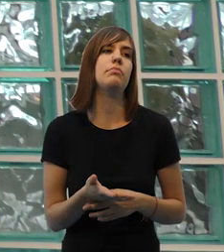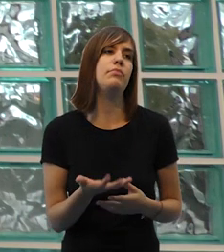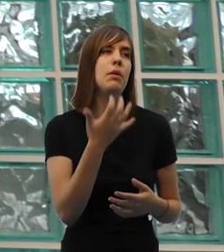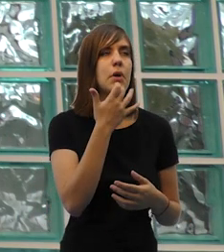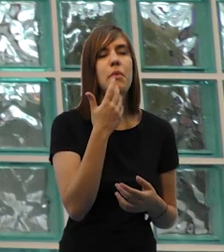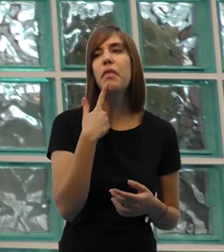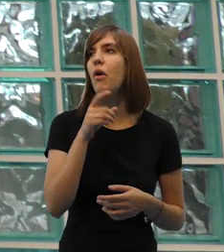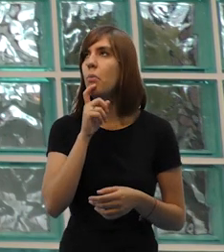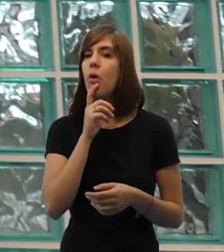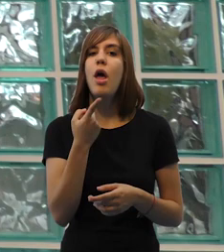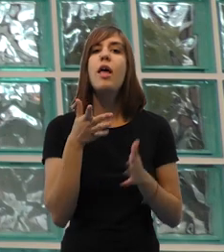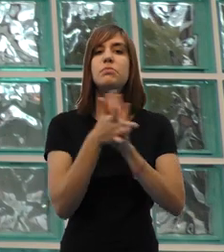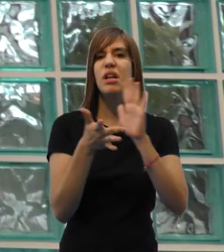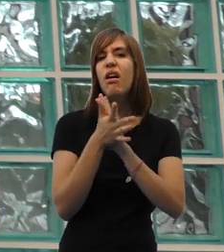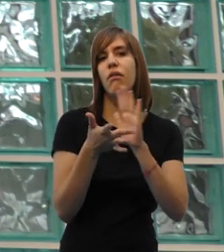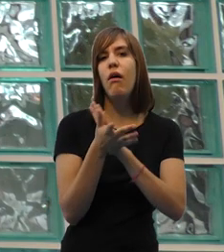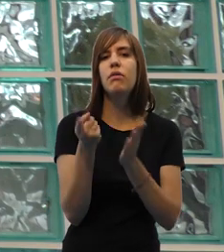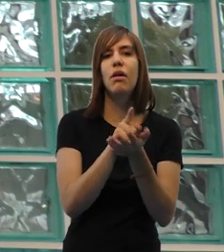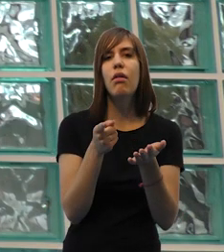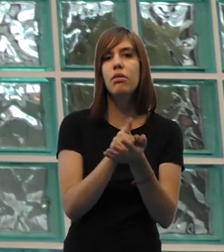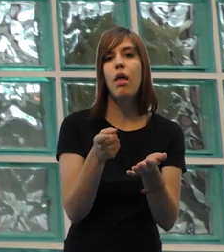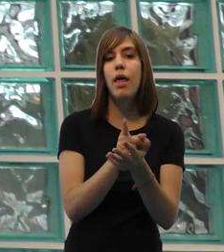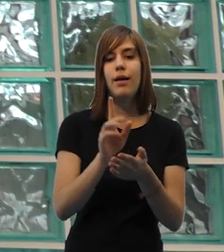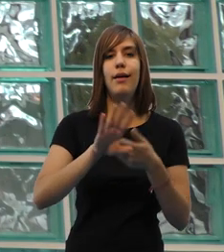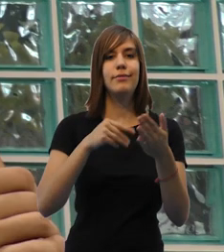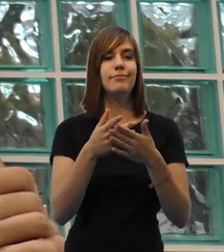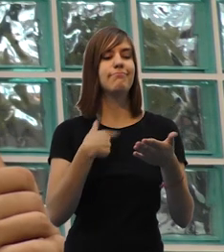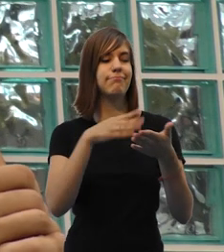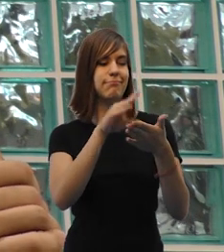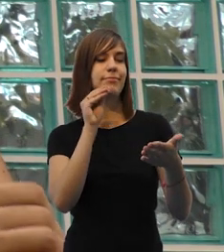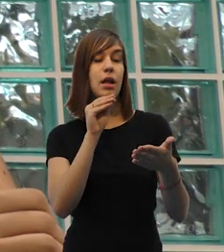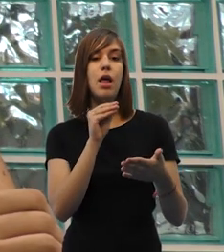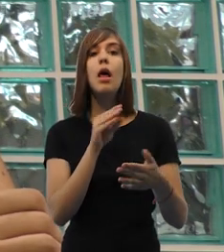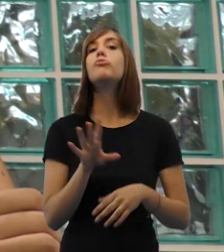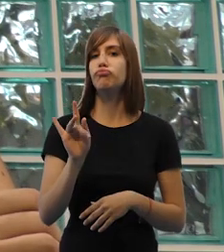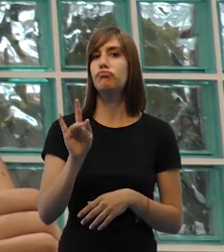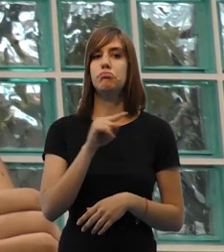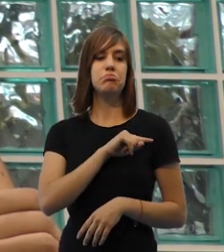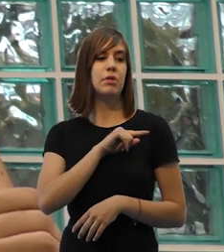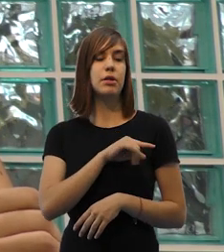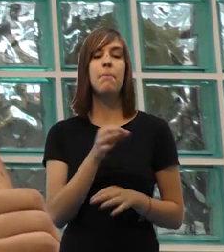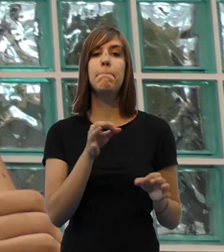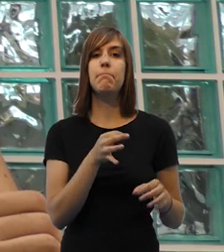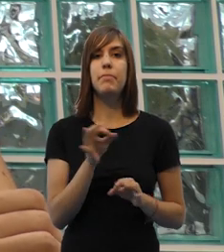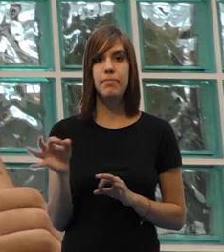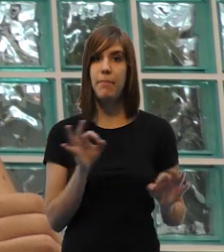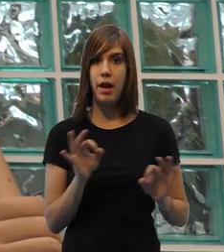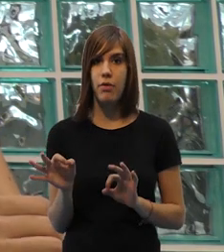¿cómo se dice? Te explican una y otra vez hasta que te quedas con las cosas. Sí, me siento más preparado ahora que